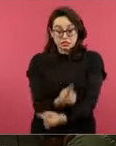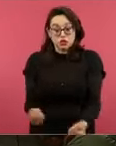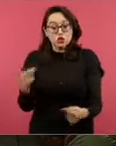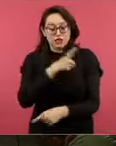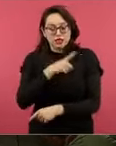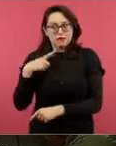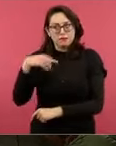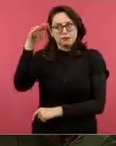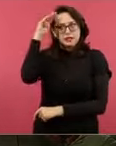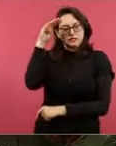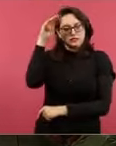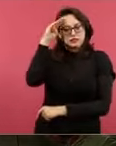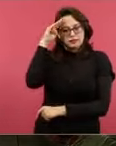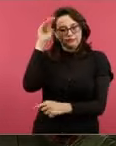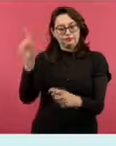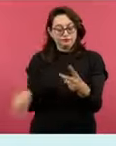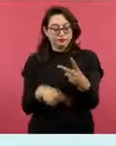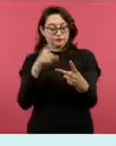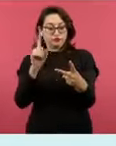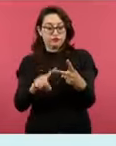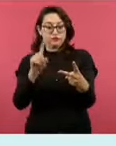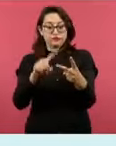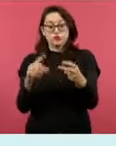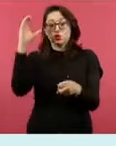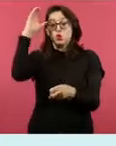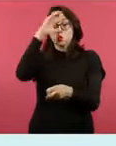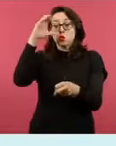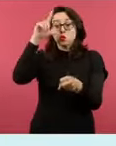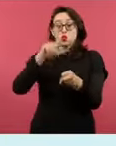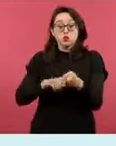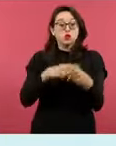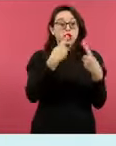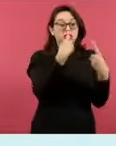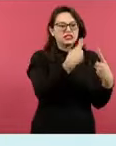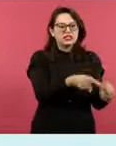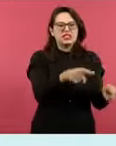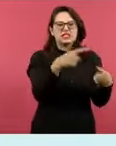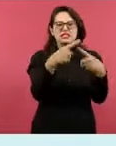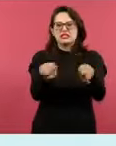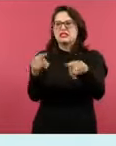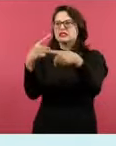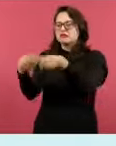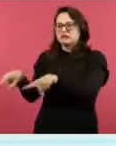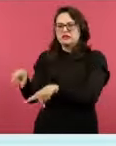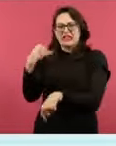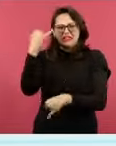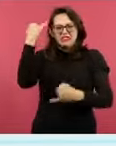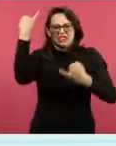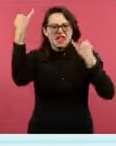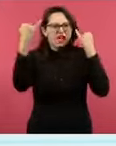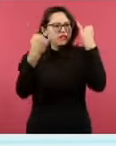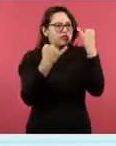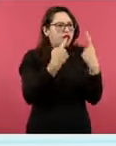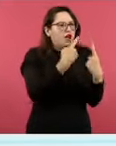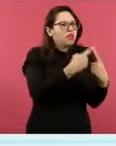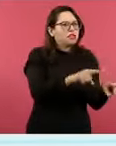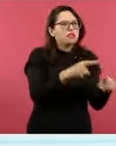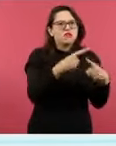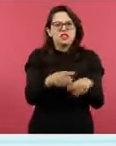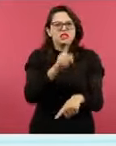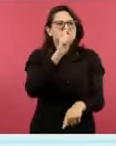llama interculturalidad crítica, porque en todas las comunidades hay cosas de las cuales aprender y están a la